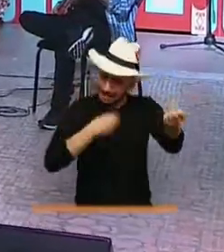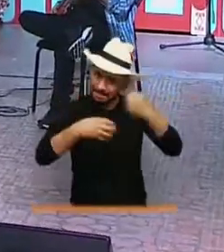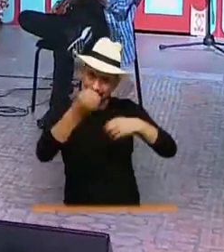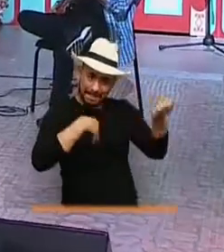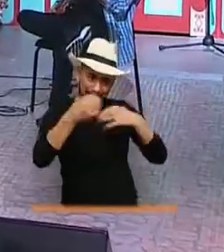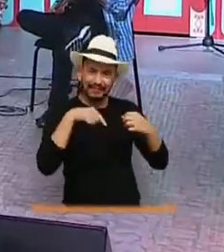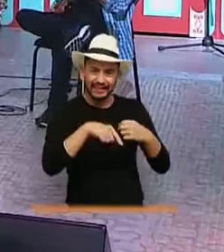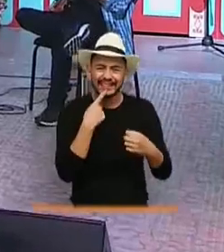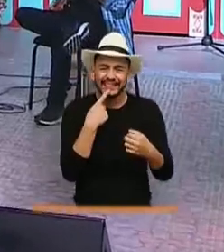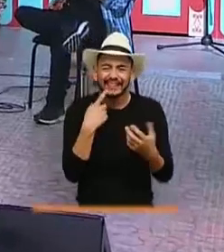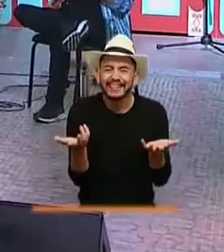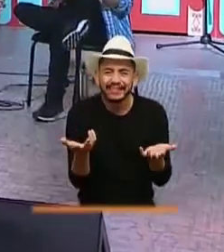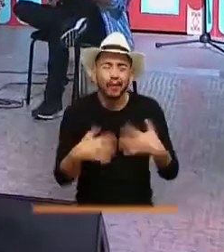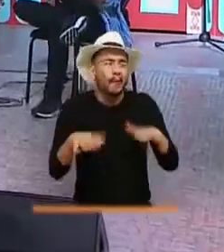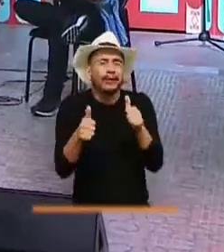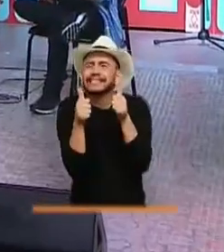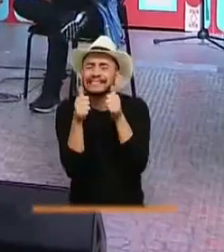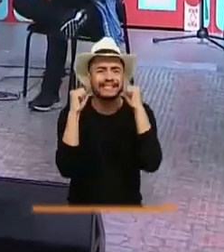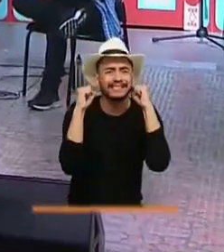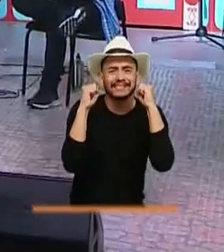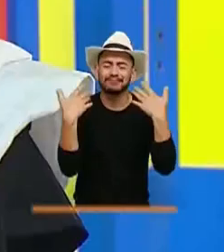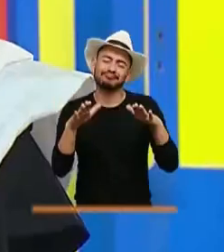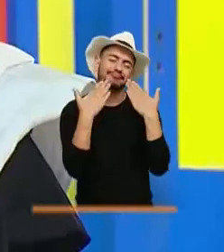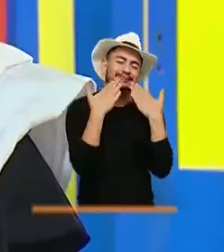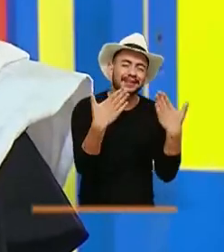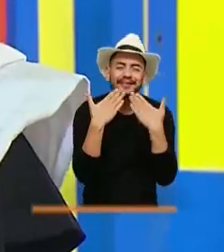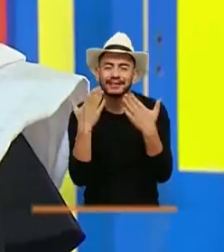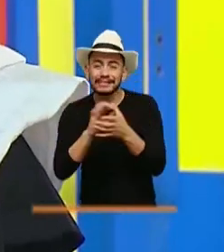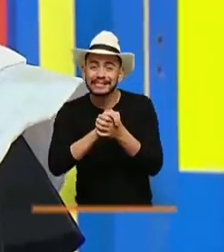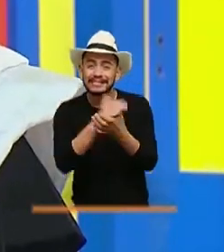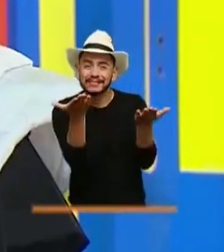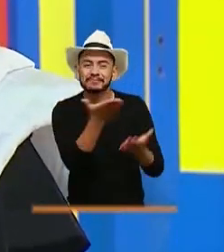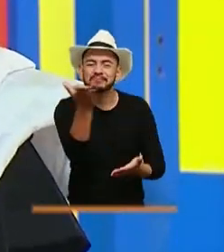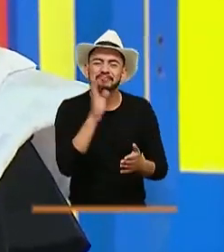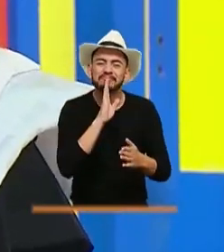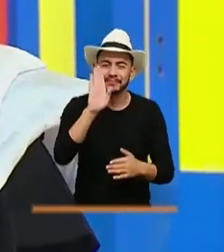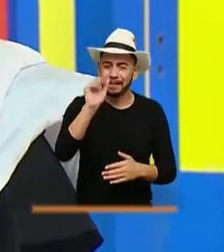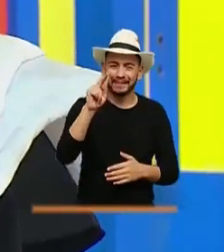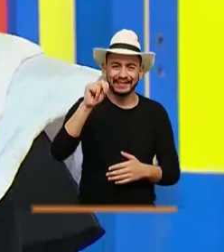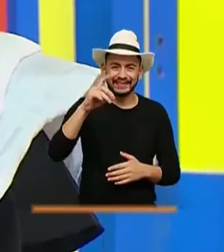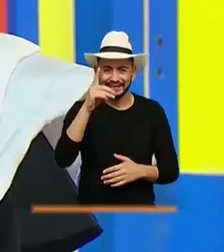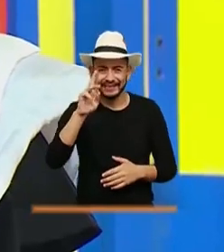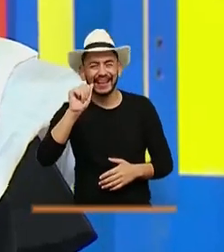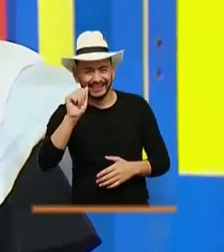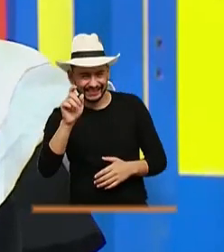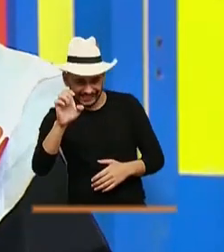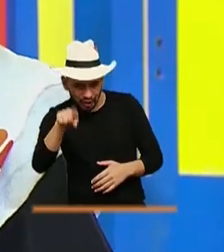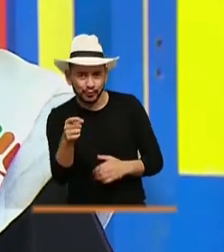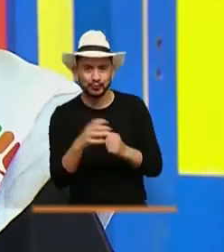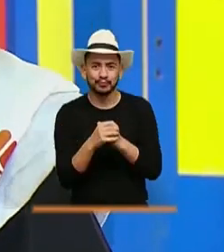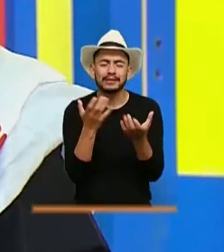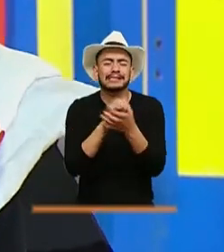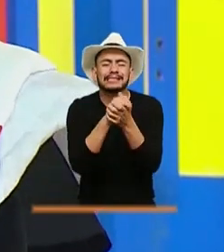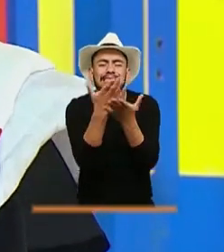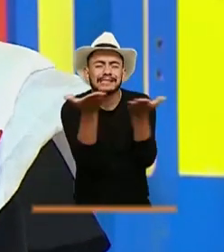son sus preferidos. Saludamos a esta hora a Andrés Baena, Vida Buena, quien nos dice, saludo a Gallinazo, quien